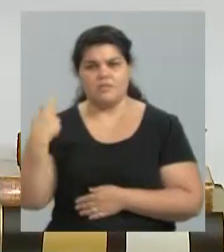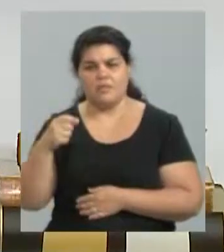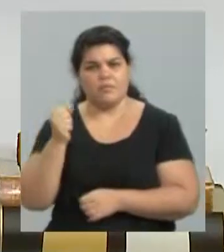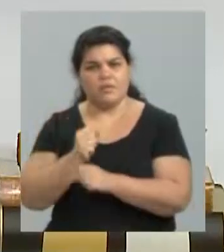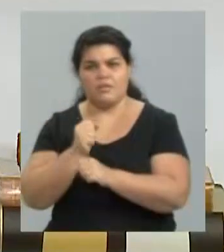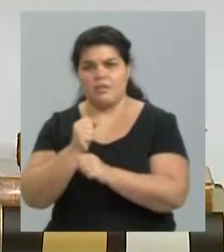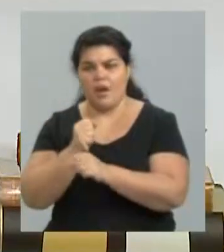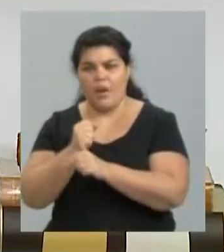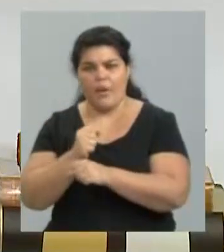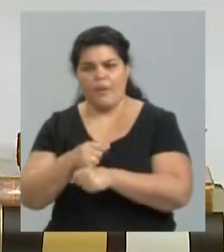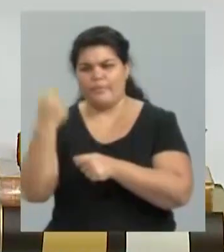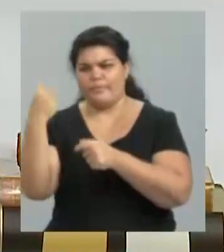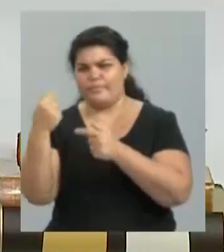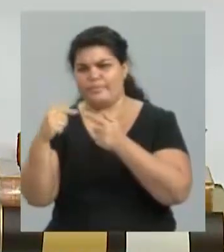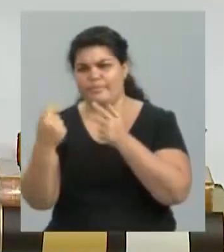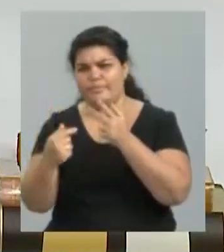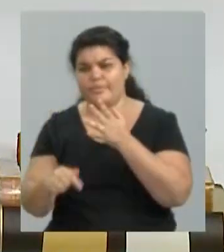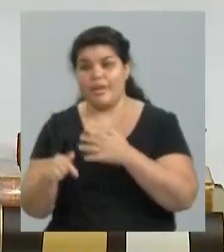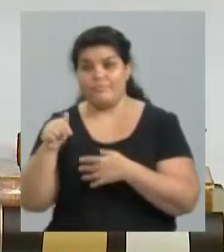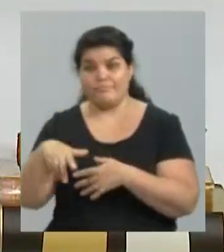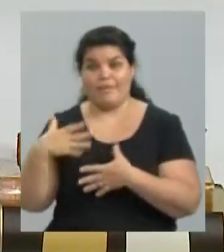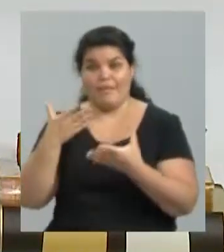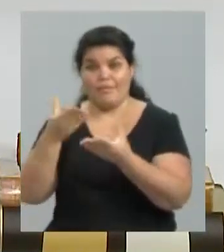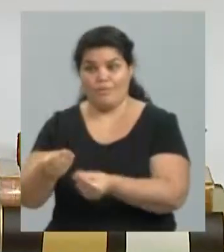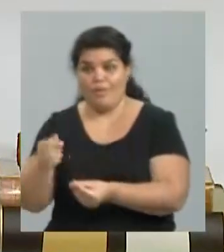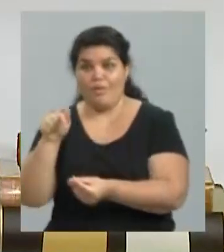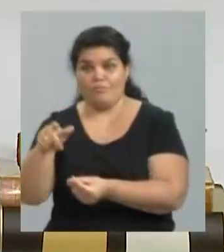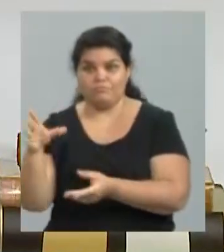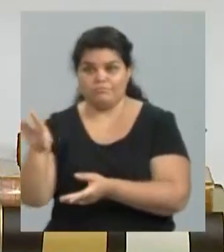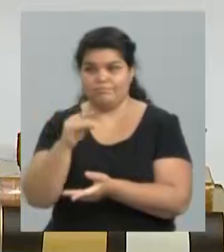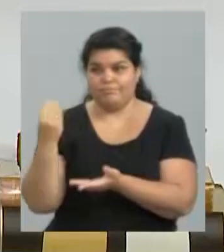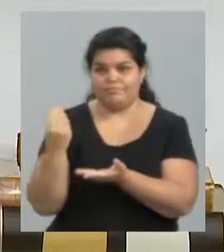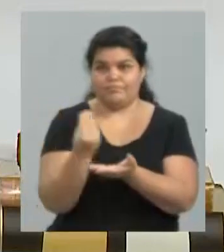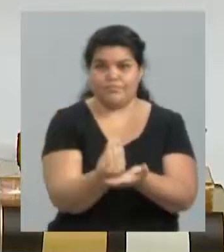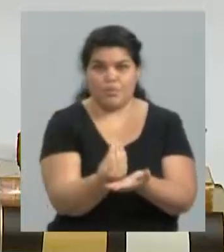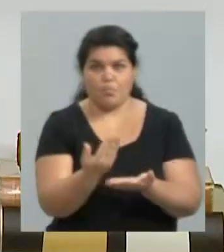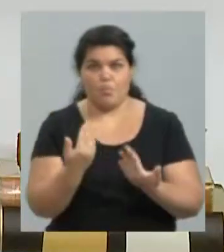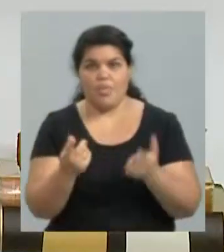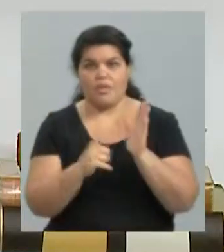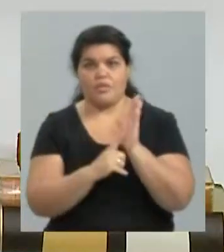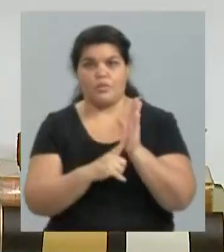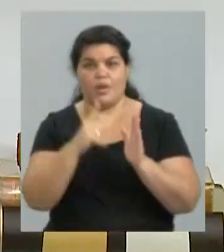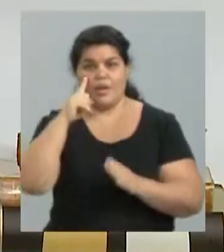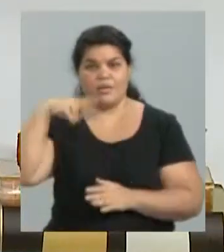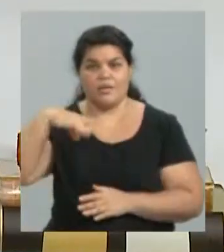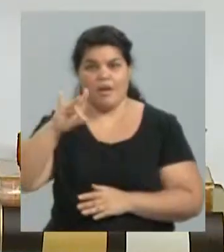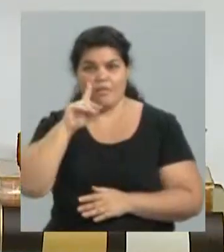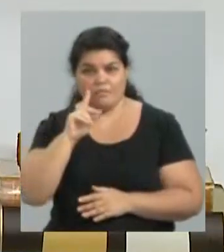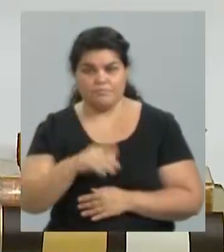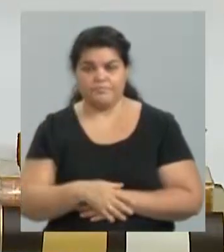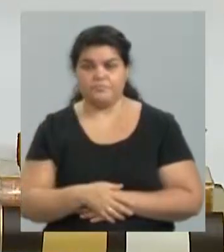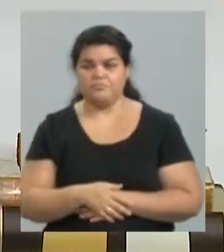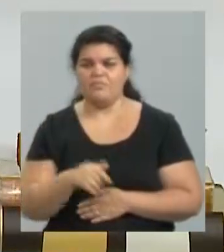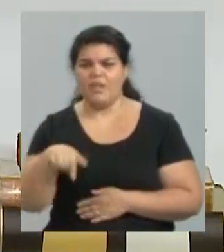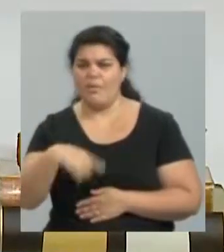que de alguna manera ha ayudado a que vos termines en este lugar que es titular de INADI en Mendoza. La pregunta ahora